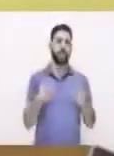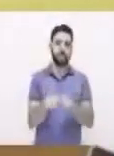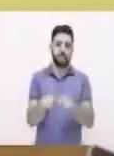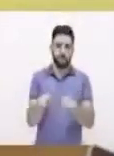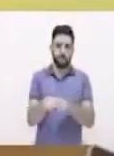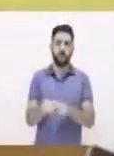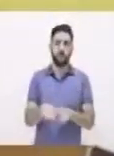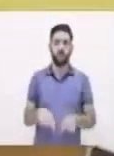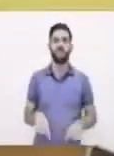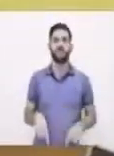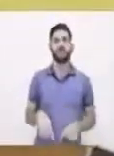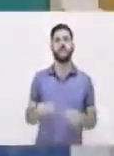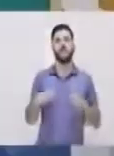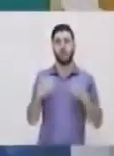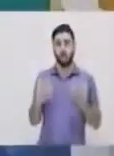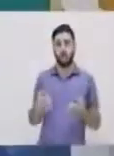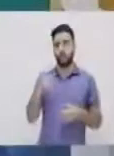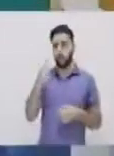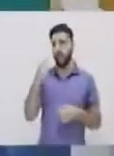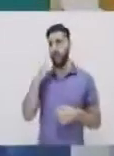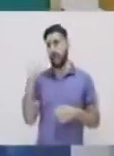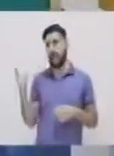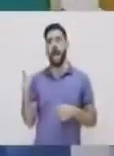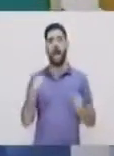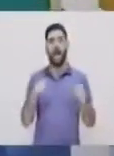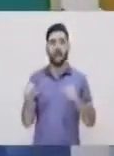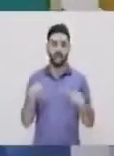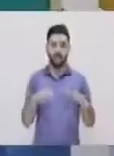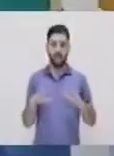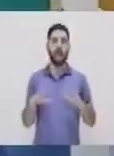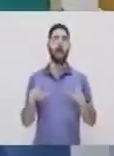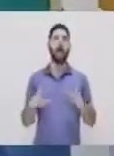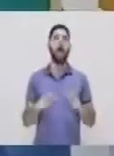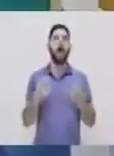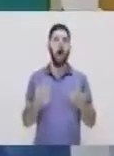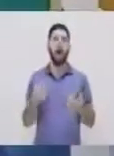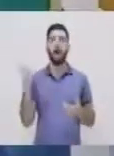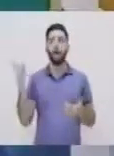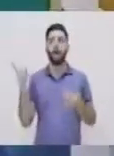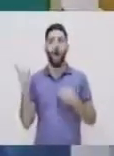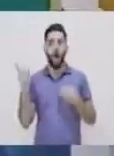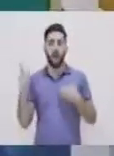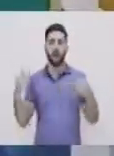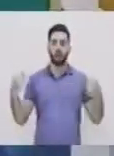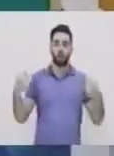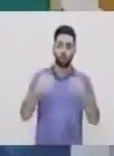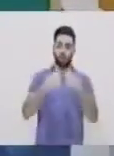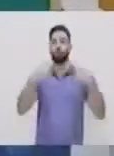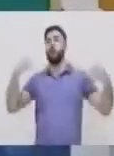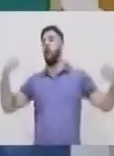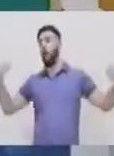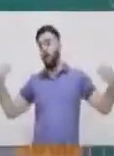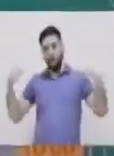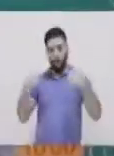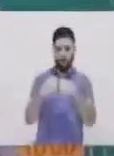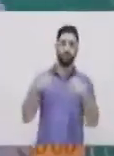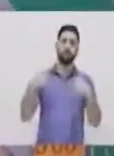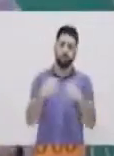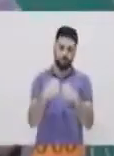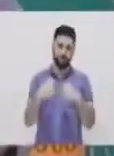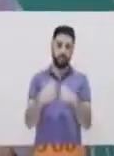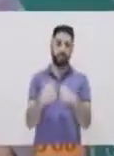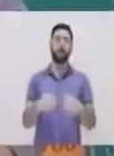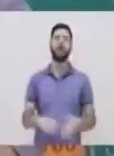de las porterías. Con esta actividad entonces podemos observar cómo se trabajan los choques elásticos.